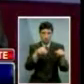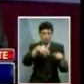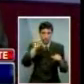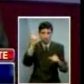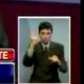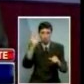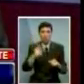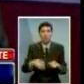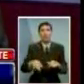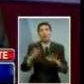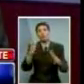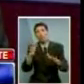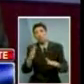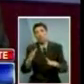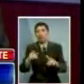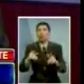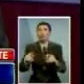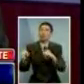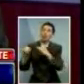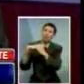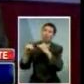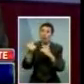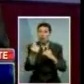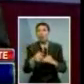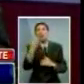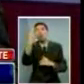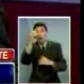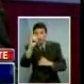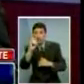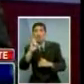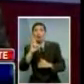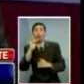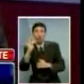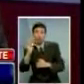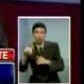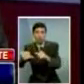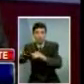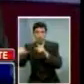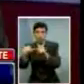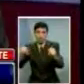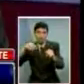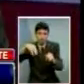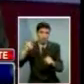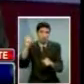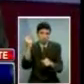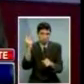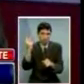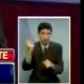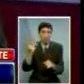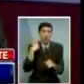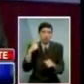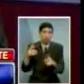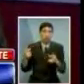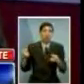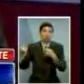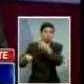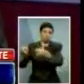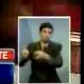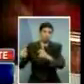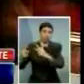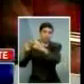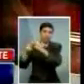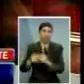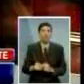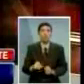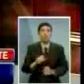equivalente que se están construyendo es de 40 UF el metro cuadrado cuando se financian por vía sectorial. Uh-huh. ¿El